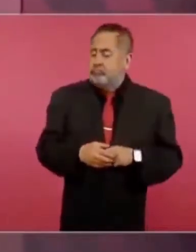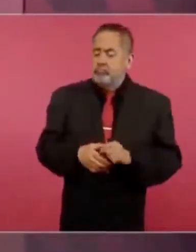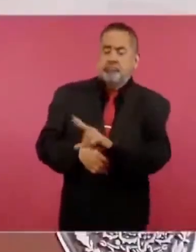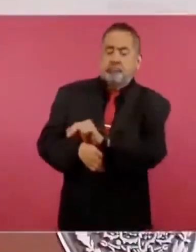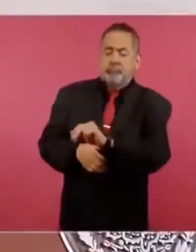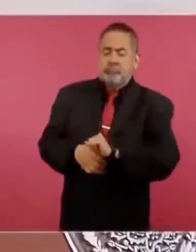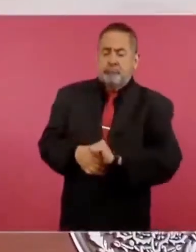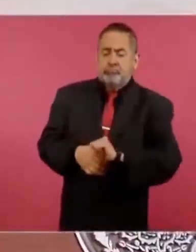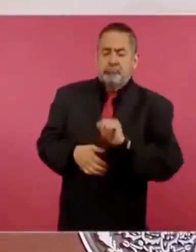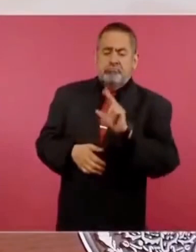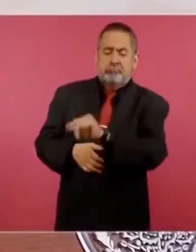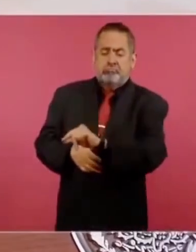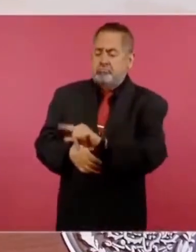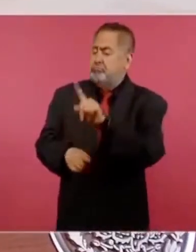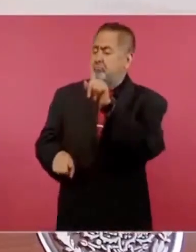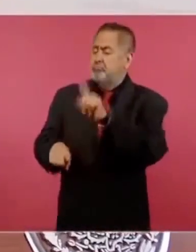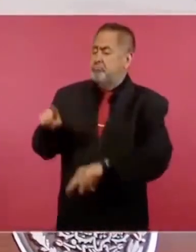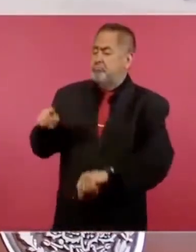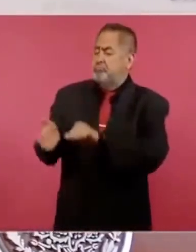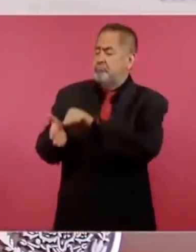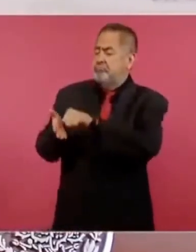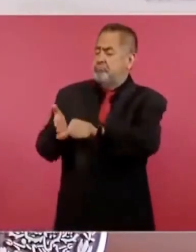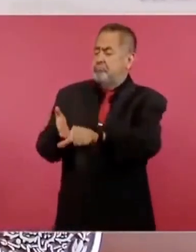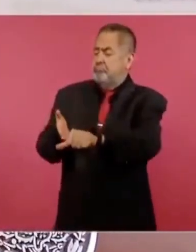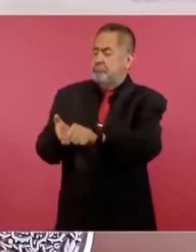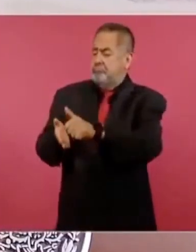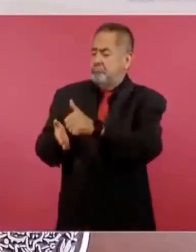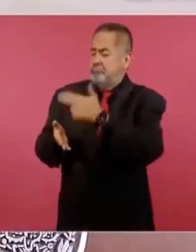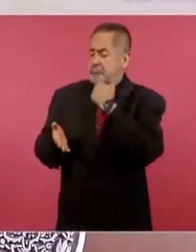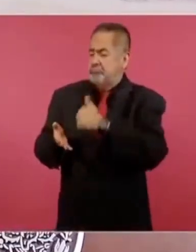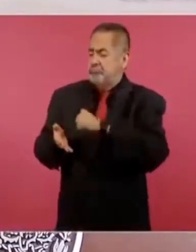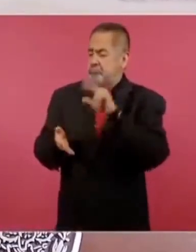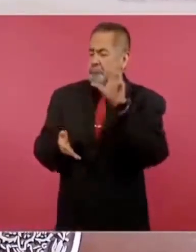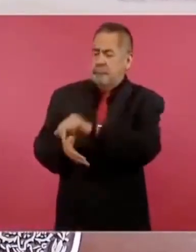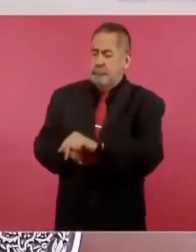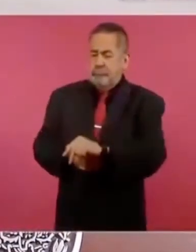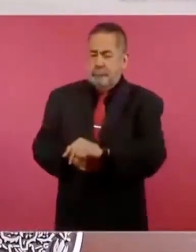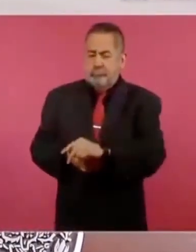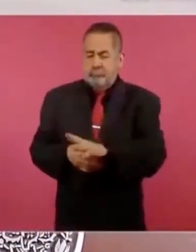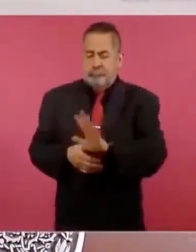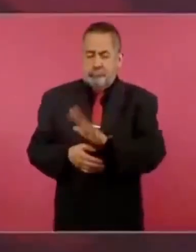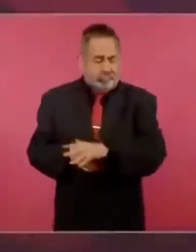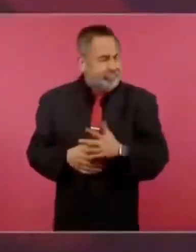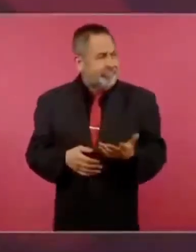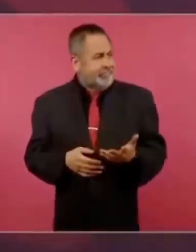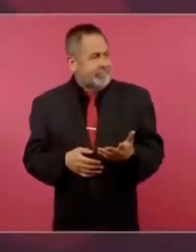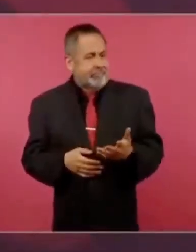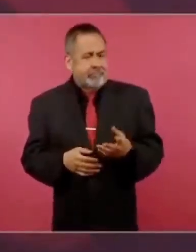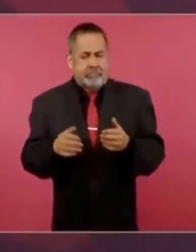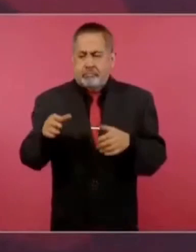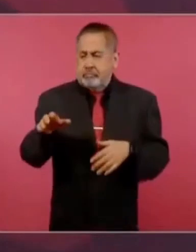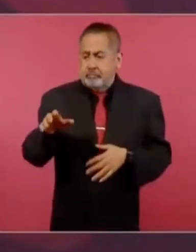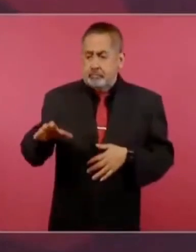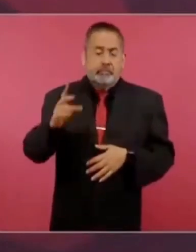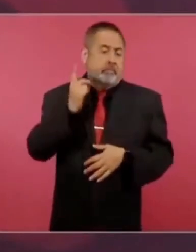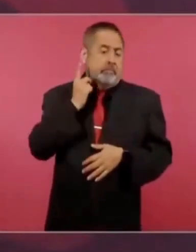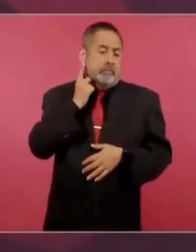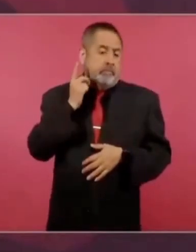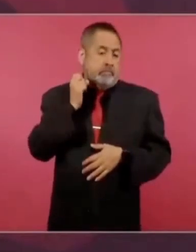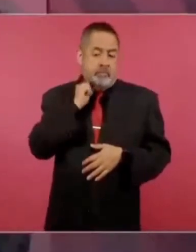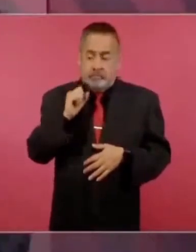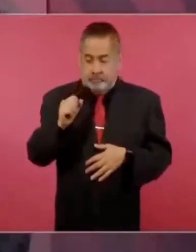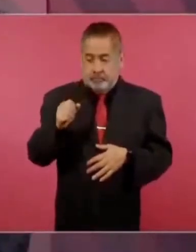conservador anulan una ley y se ponen por en de poder